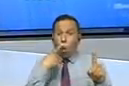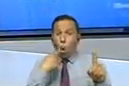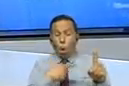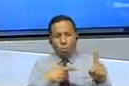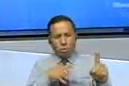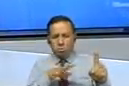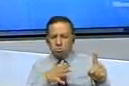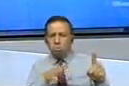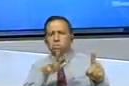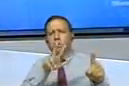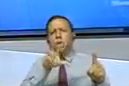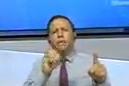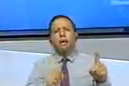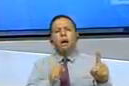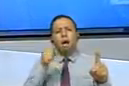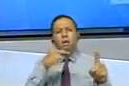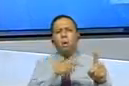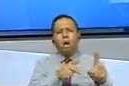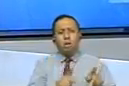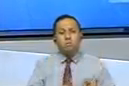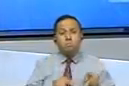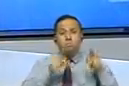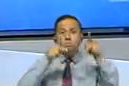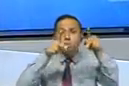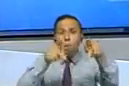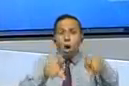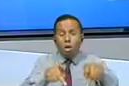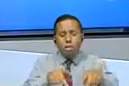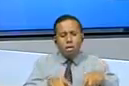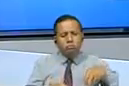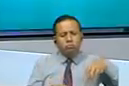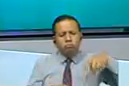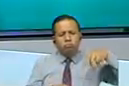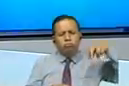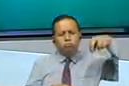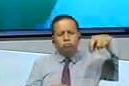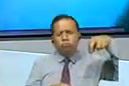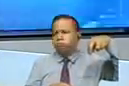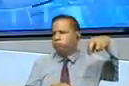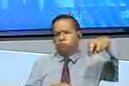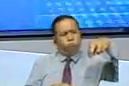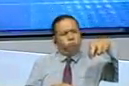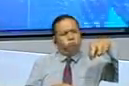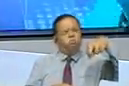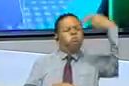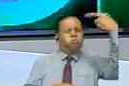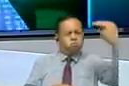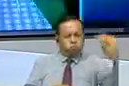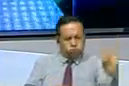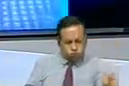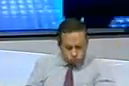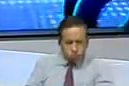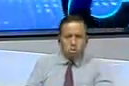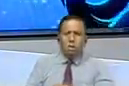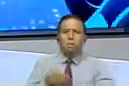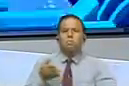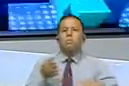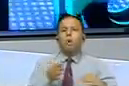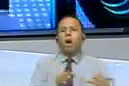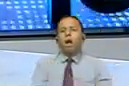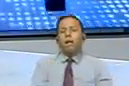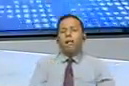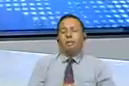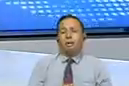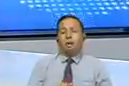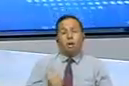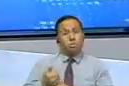30 años se habría lanzado de un puente al norte de la ciudad. Autoridades acudieron para atender la emergencia. Los restos mortales fueron sacados del